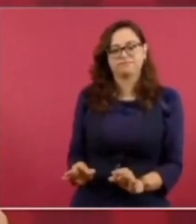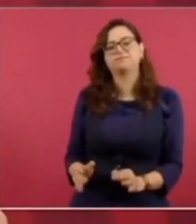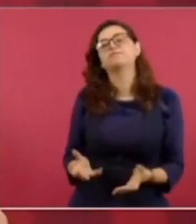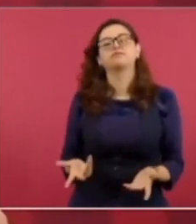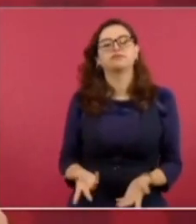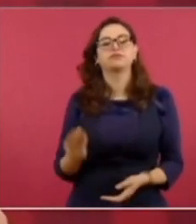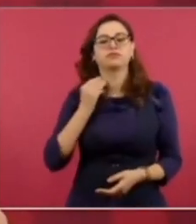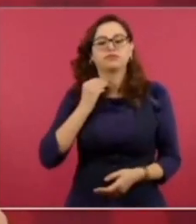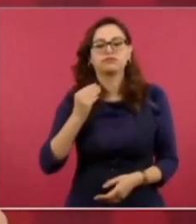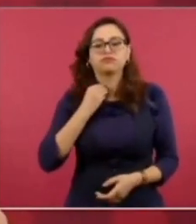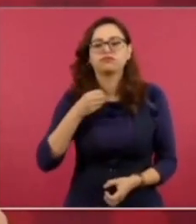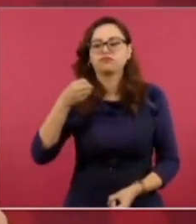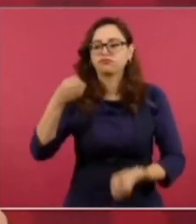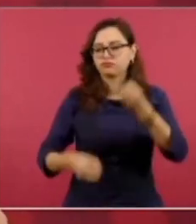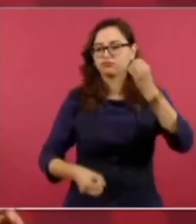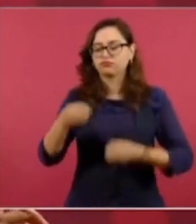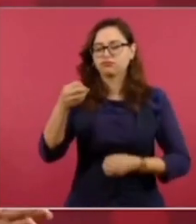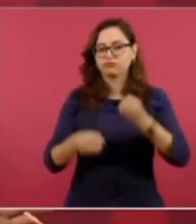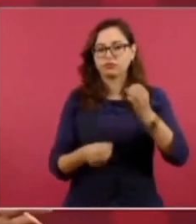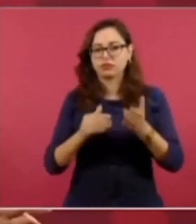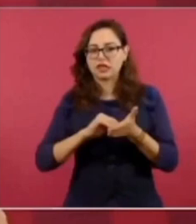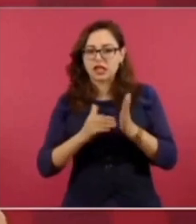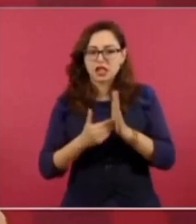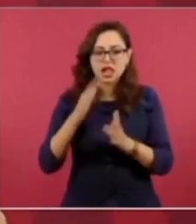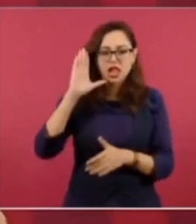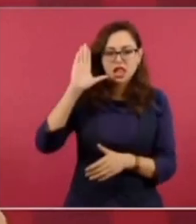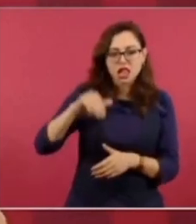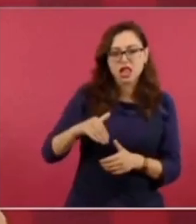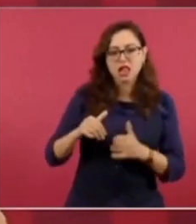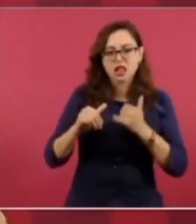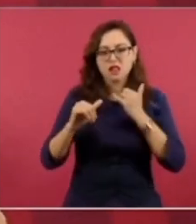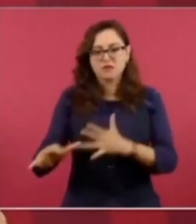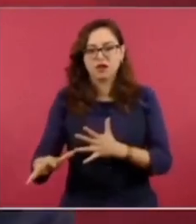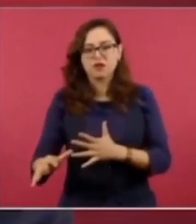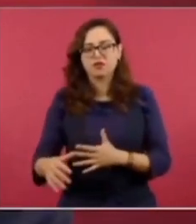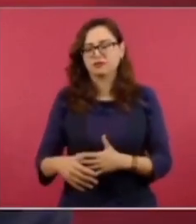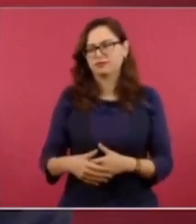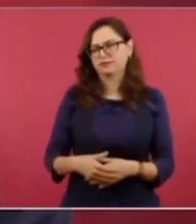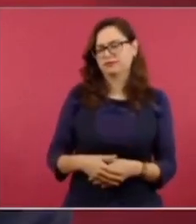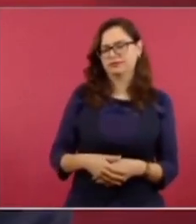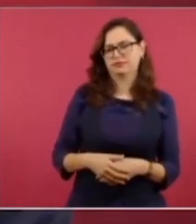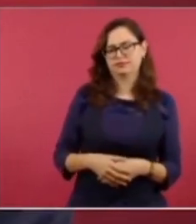jurista, ningún abogado, ningún ciudadano.